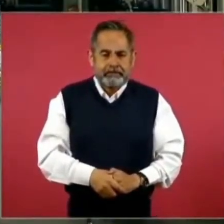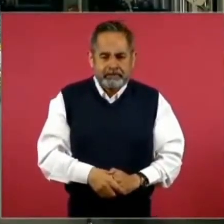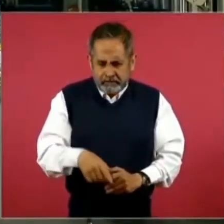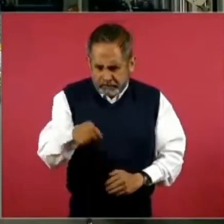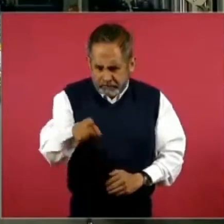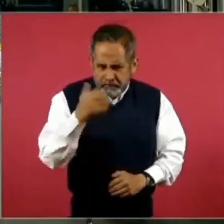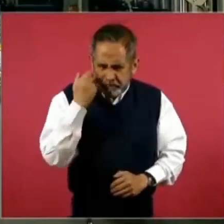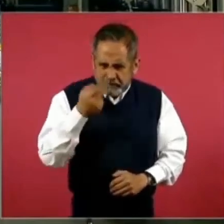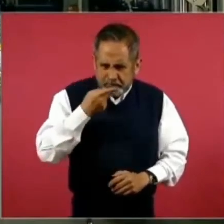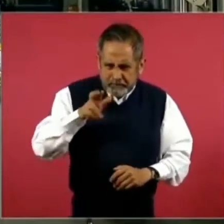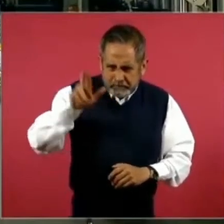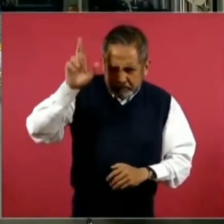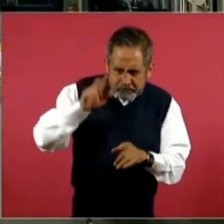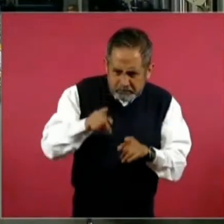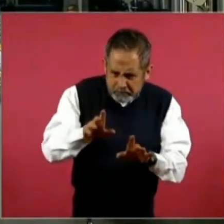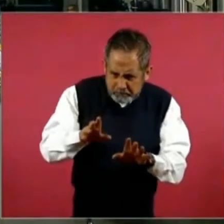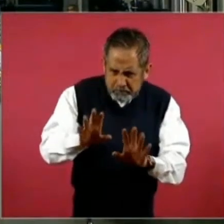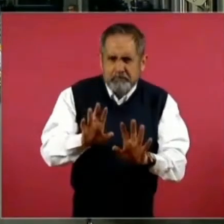tú quieres hablar